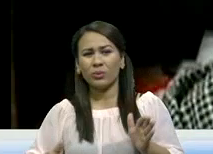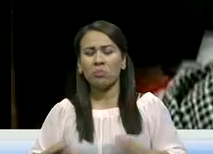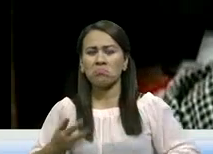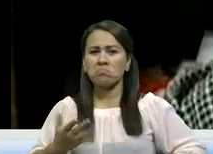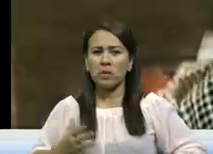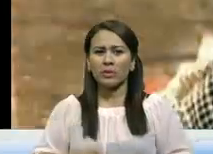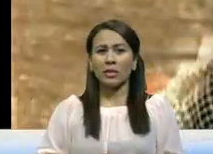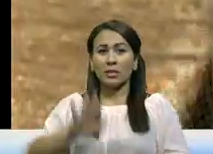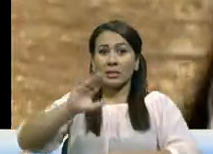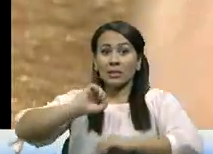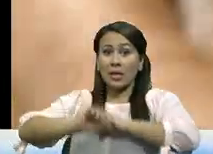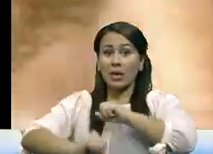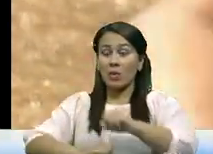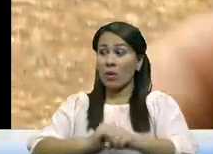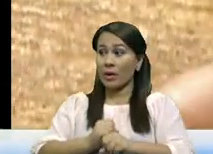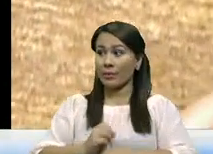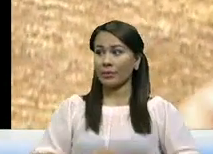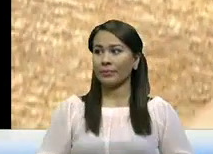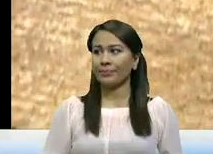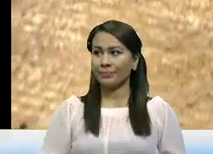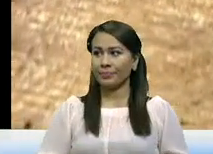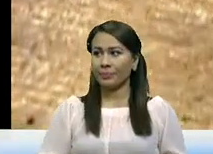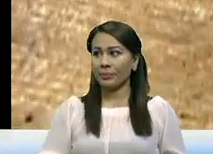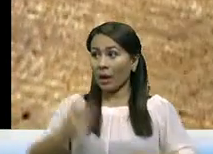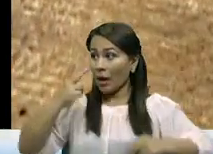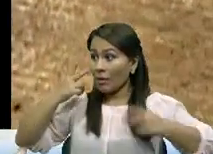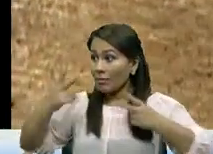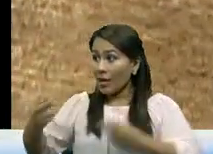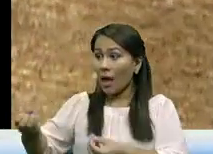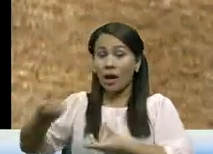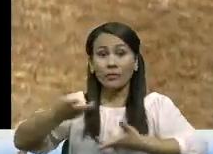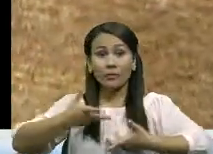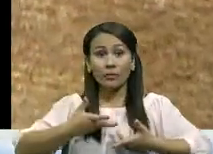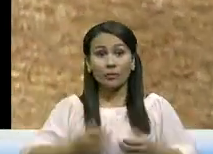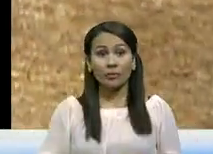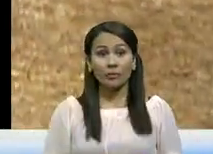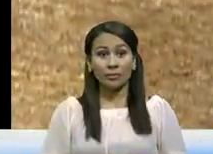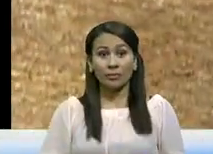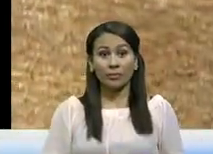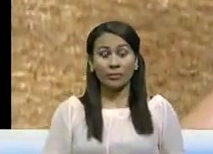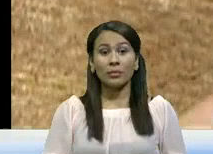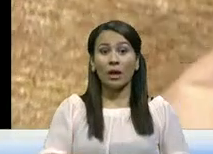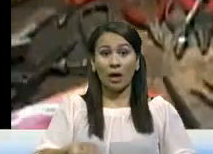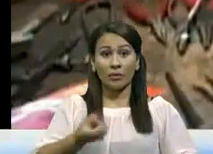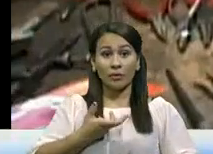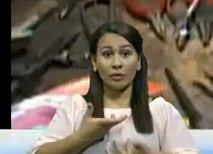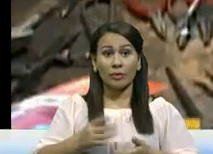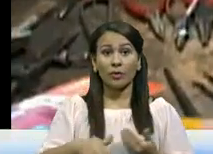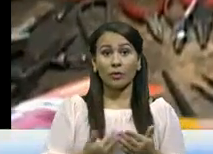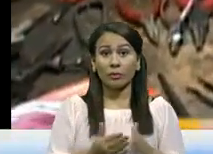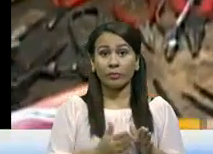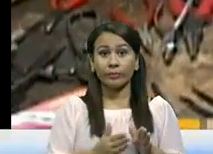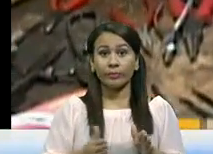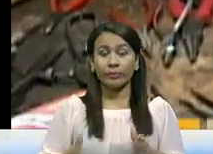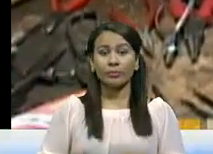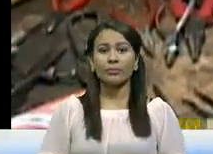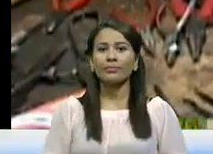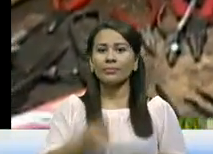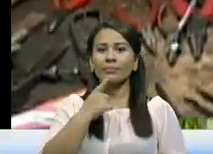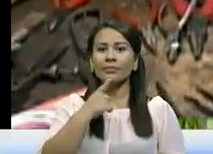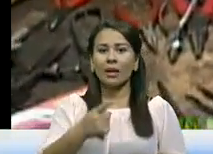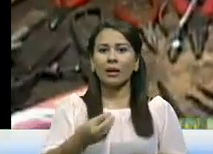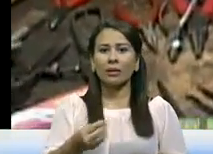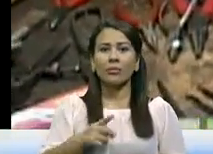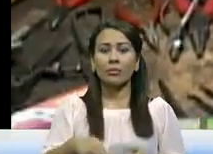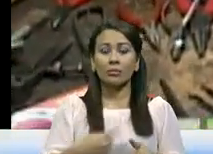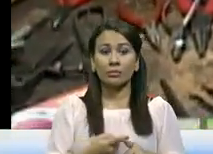unos 5 años atrás se quedó mal allá la joyería. Poco a poco se fue terminando. Ahorita peor. Con herramientas bastante sencillas